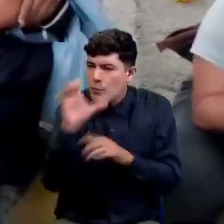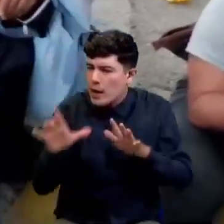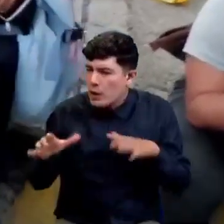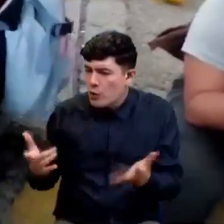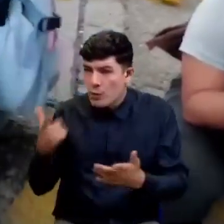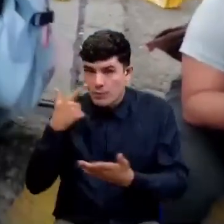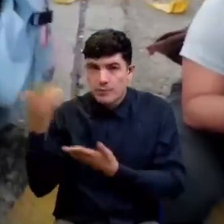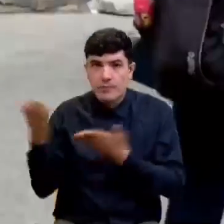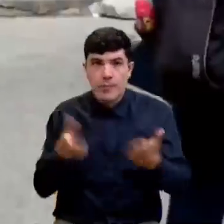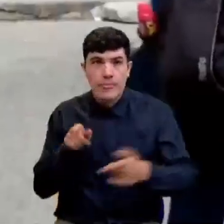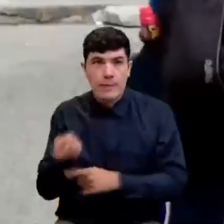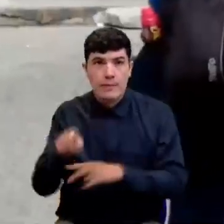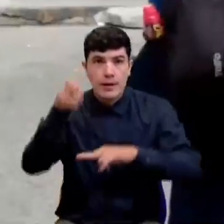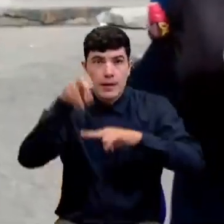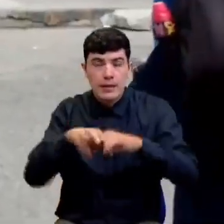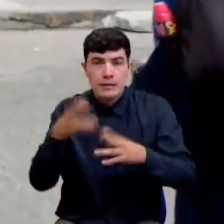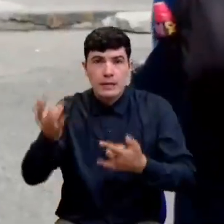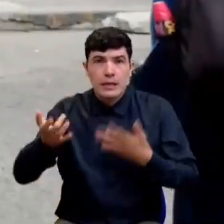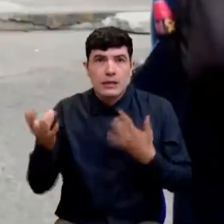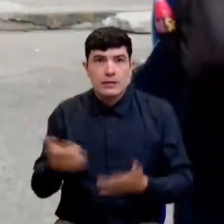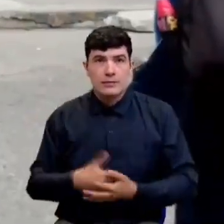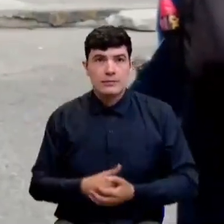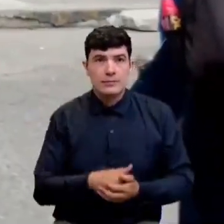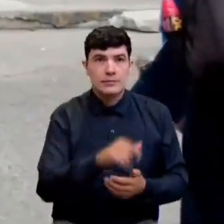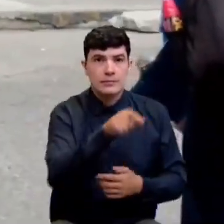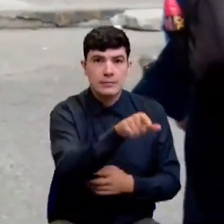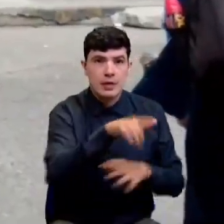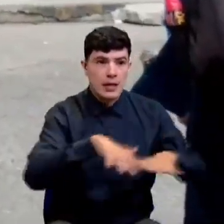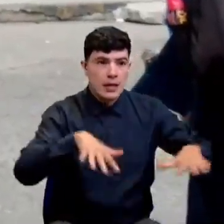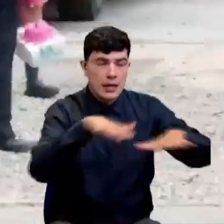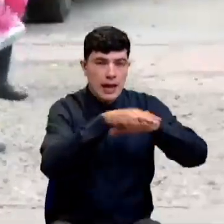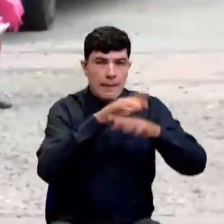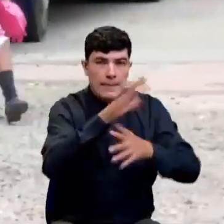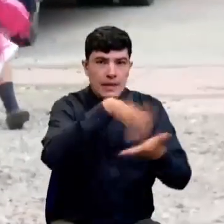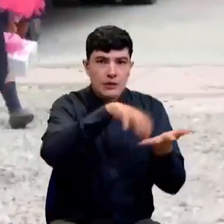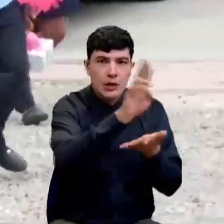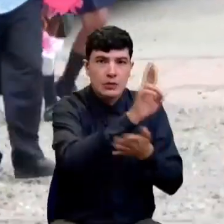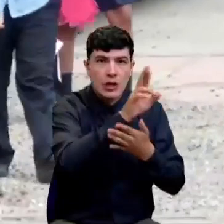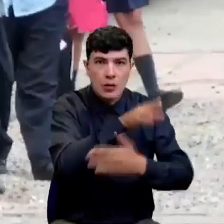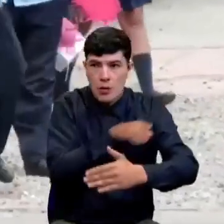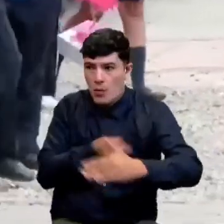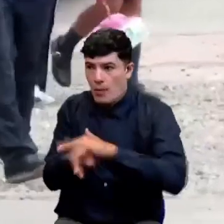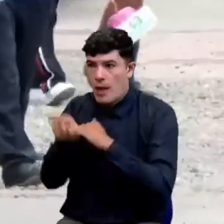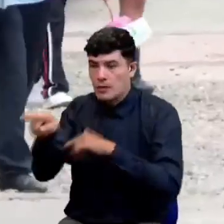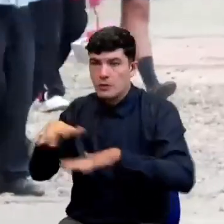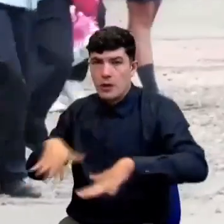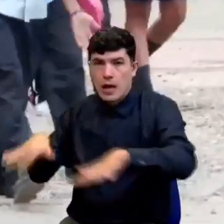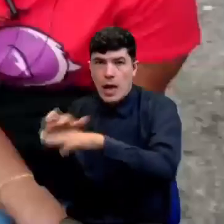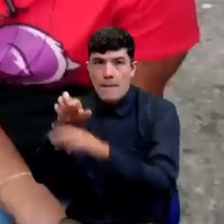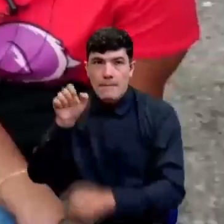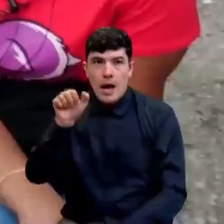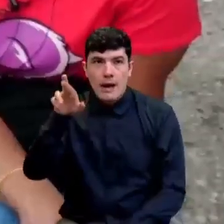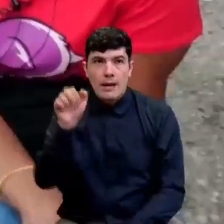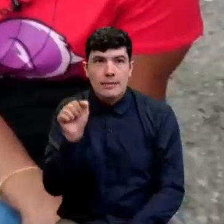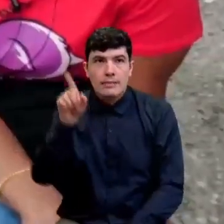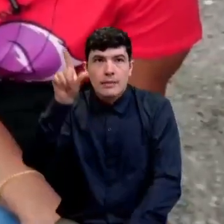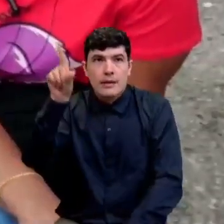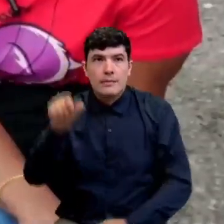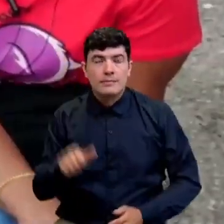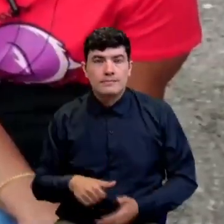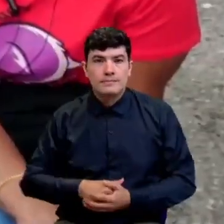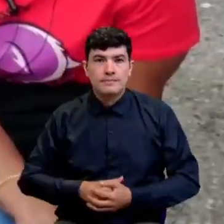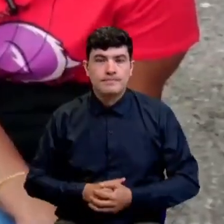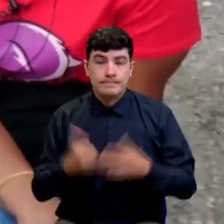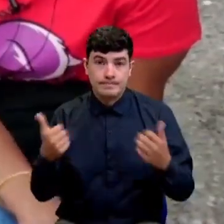separador, un grupo de padres esperan a sus hijos que llegarán desde el casco urbano de Villarrosario hacia el sector de la parada. Pues sí, eso de alguna u otra manera pues le